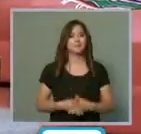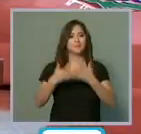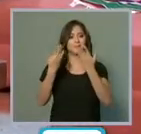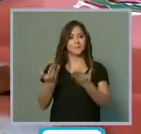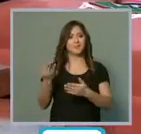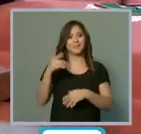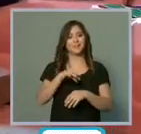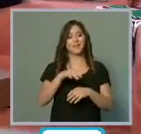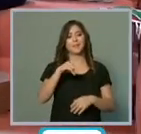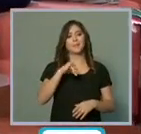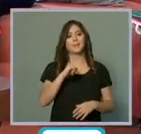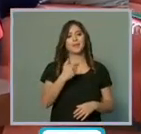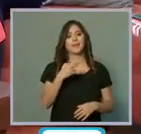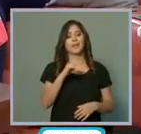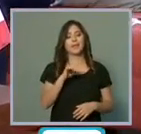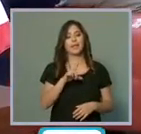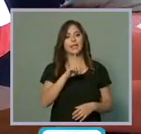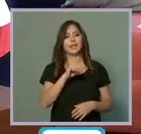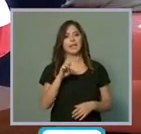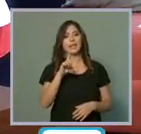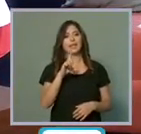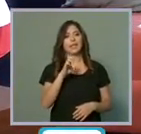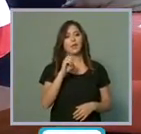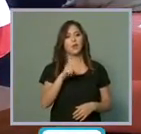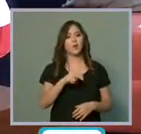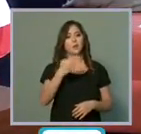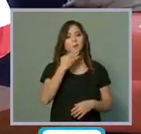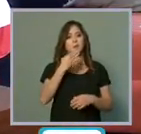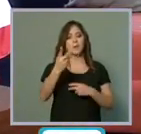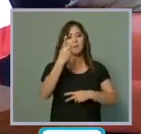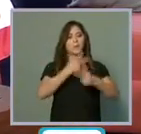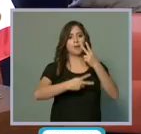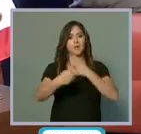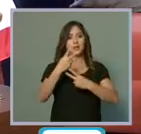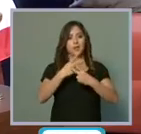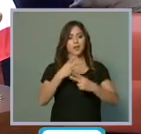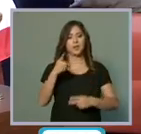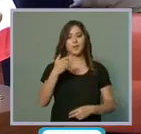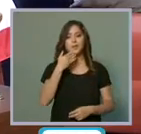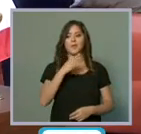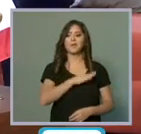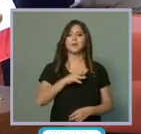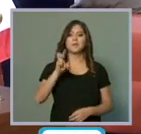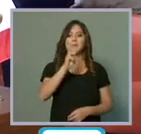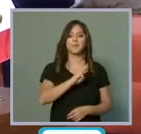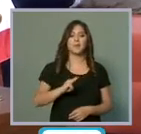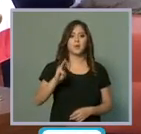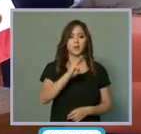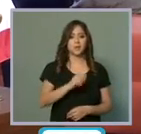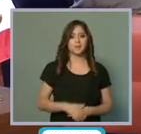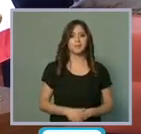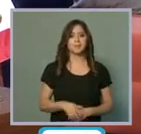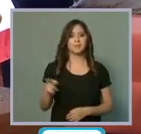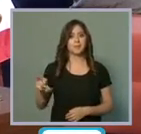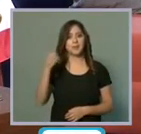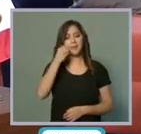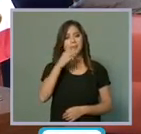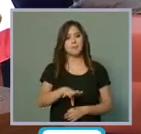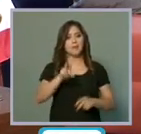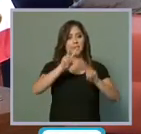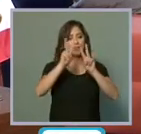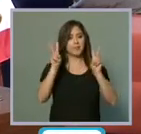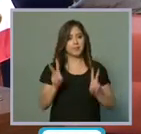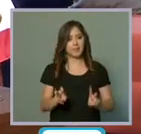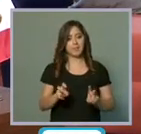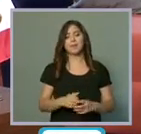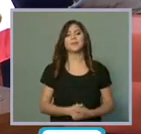Miguel de León, de verdad, bienvenido, que tengas excelente miércoles. Igualmente, un Muy gustazo buenos estar días, aquí. Miguel. Estamos muy Gustazo. emocionados por el tema, ¿eh? Exacto, ya estamos